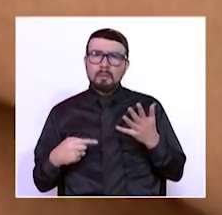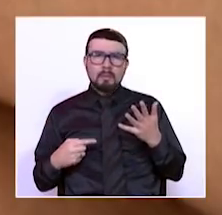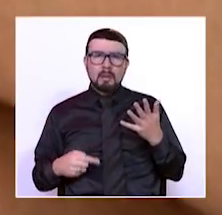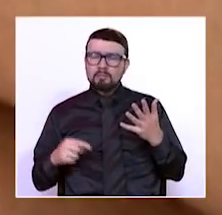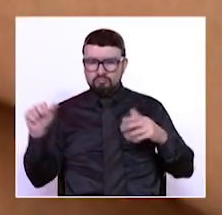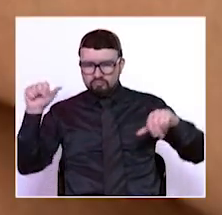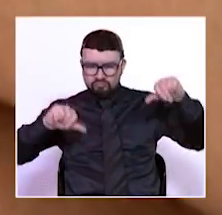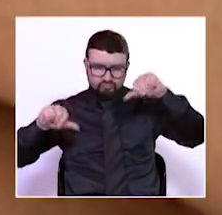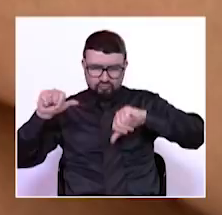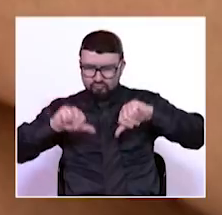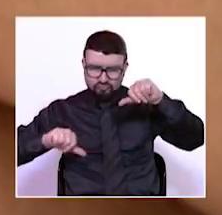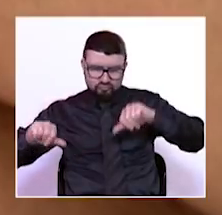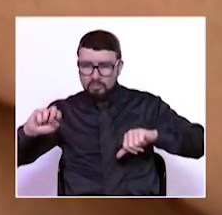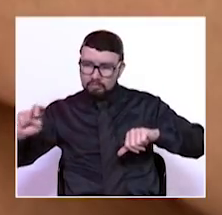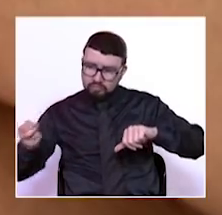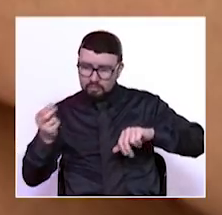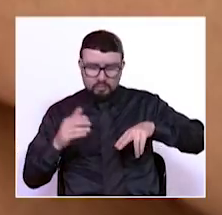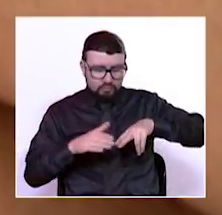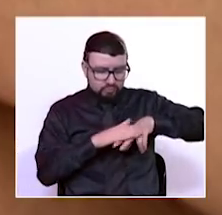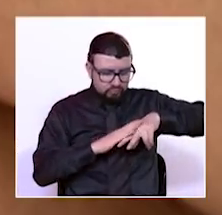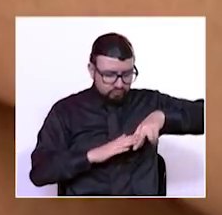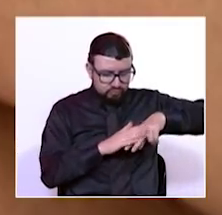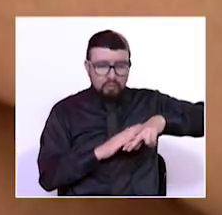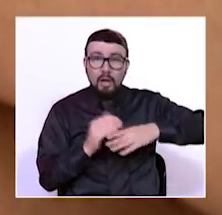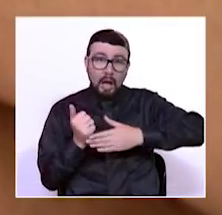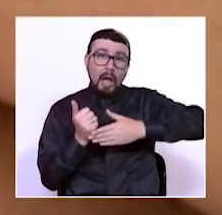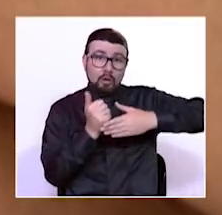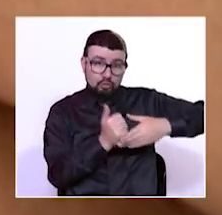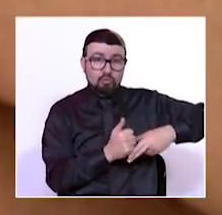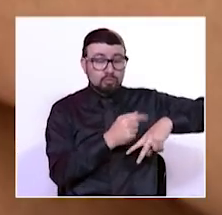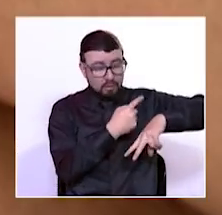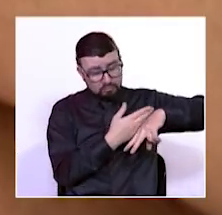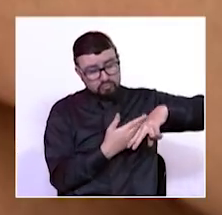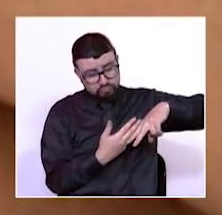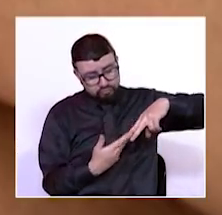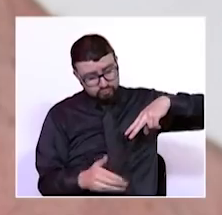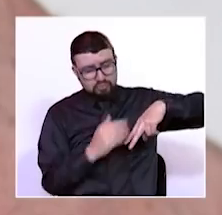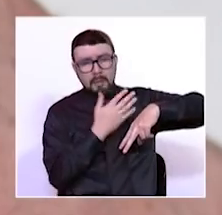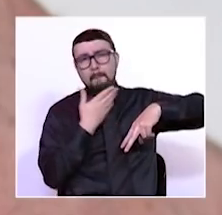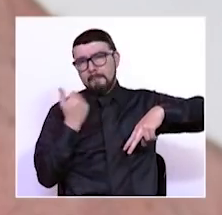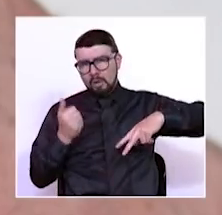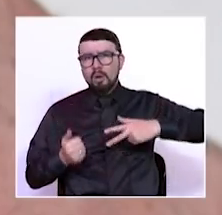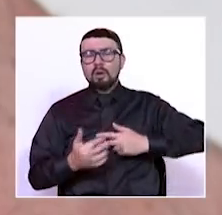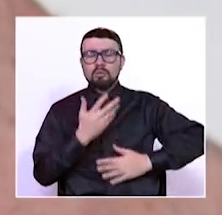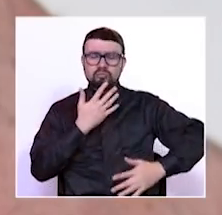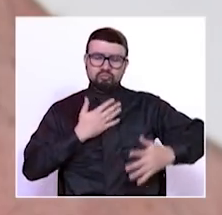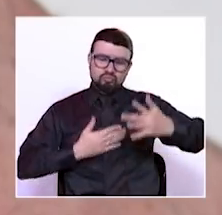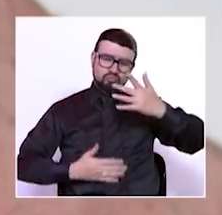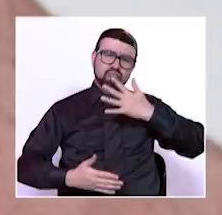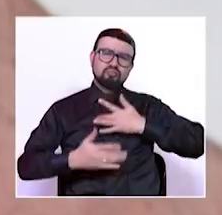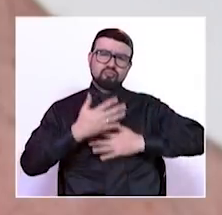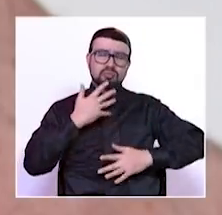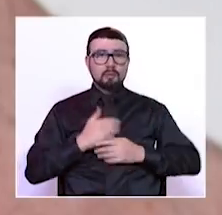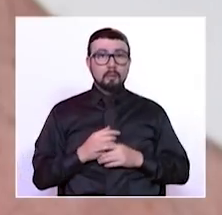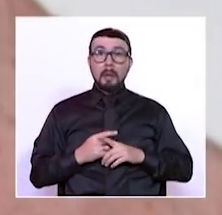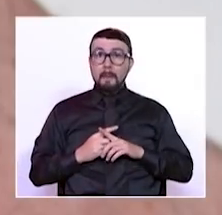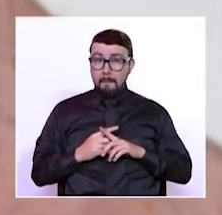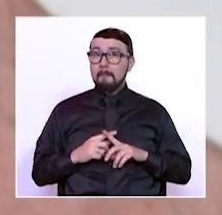todos estos componentes que son flebotónicos y que van a mejorar la circulación. Pero jamás